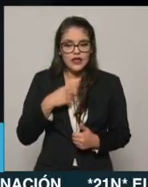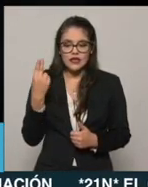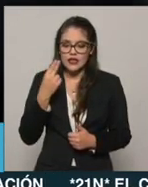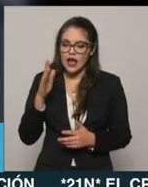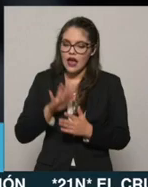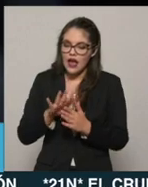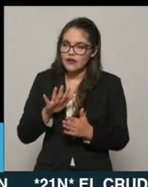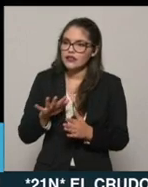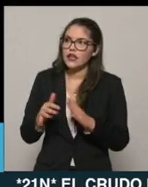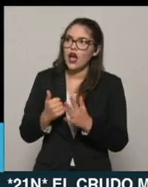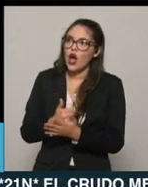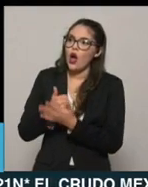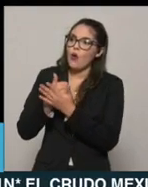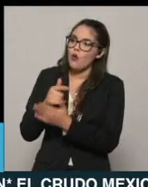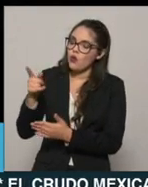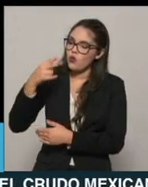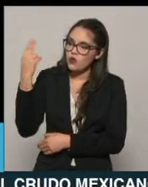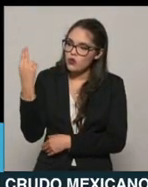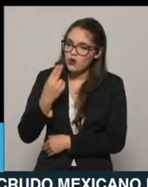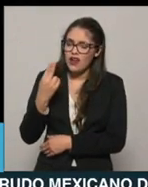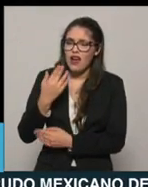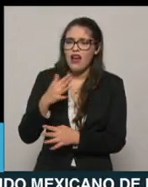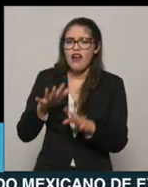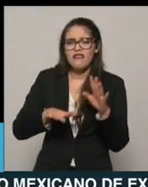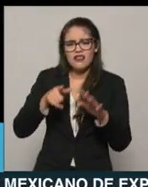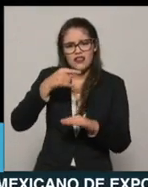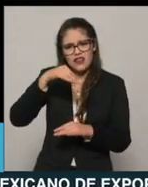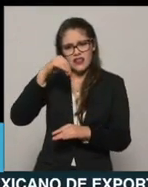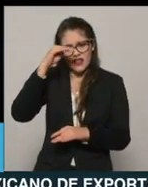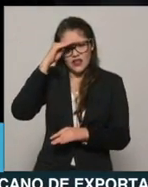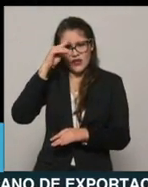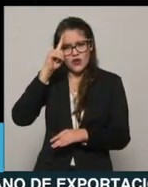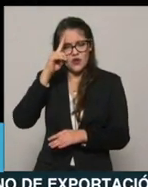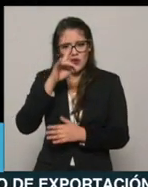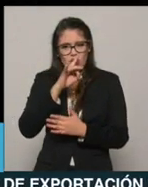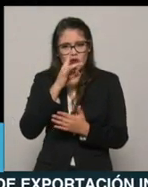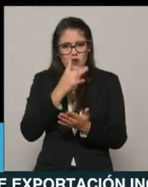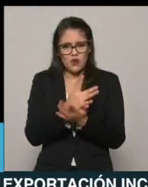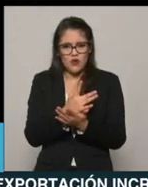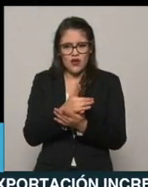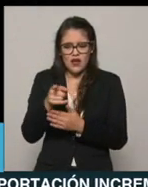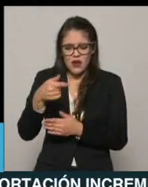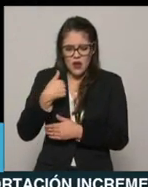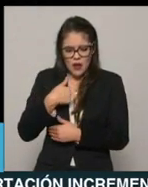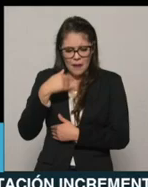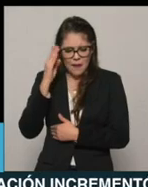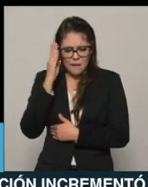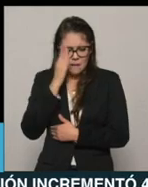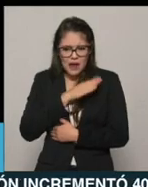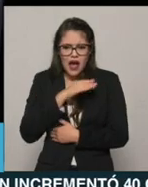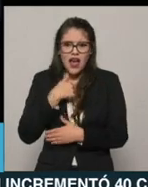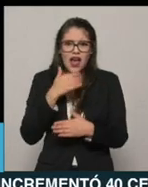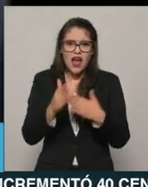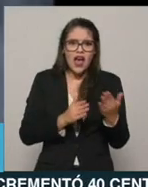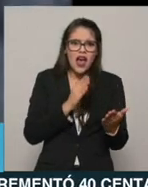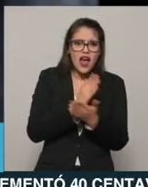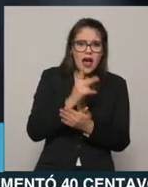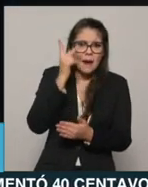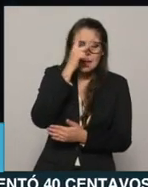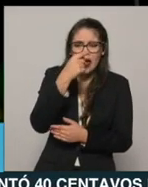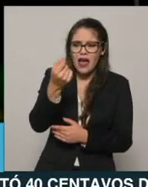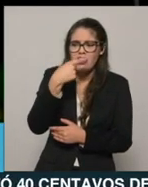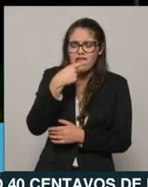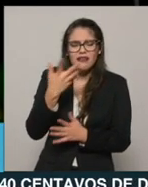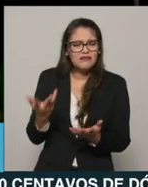la necesitemos y que en lugar de pensar que solamente es de alguien terrible ir al psiquiatra, pues es igual que